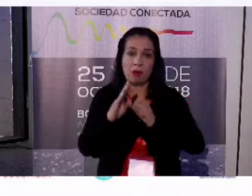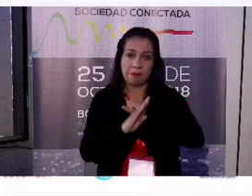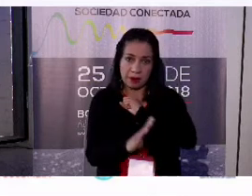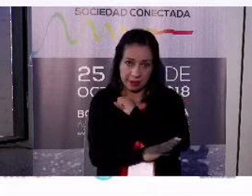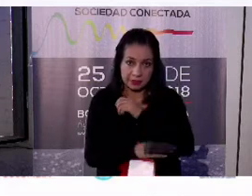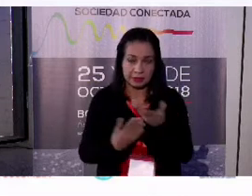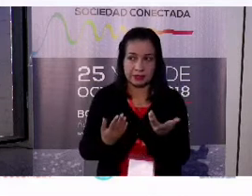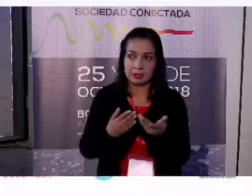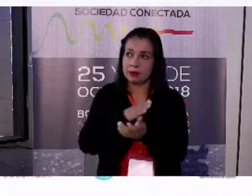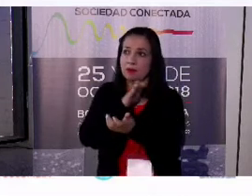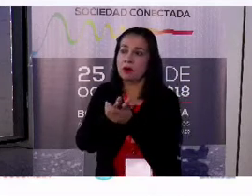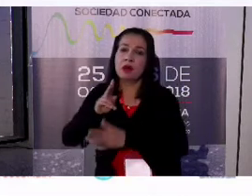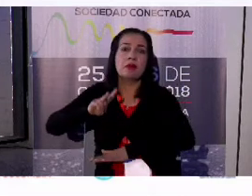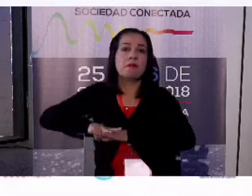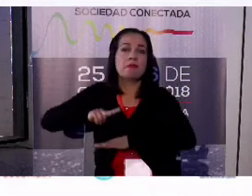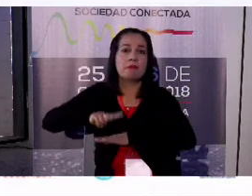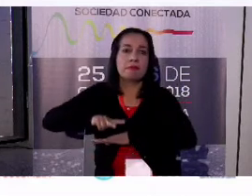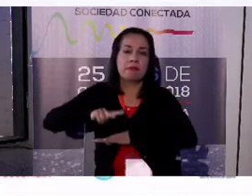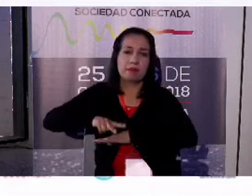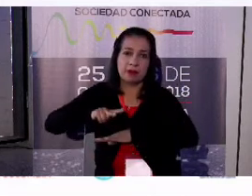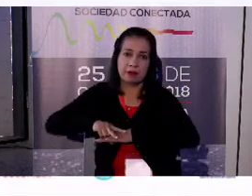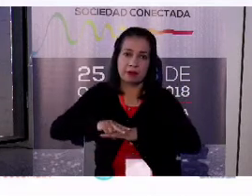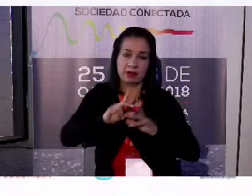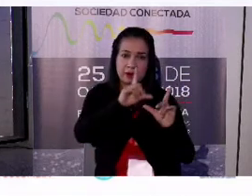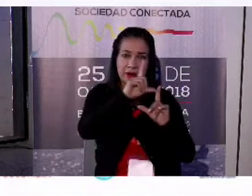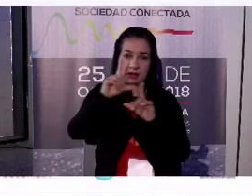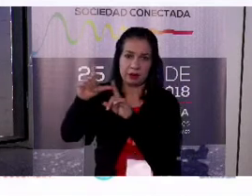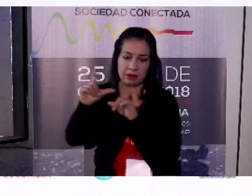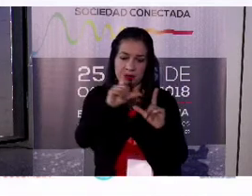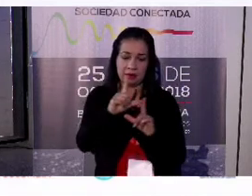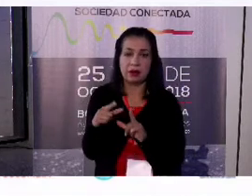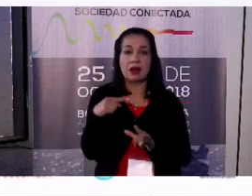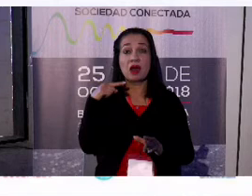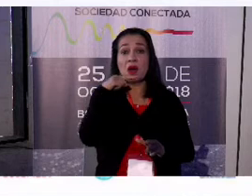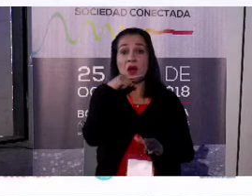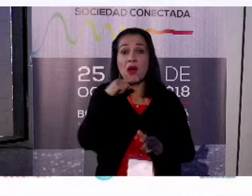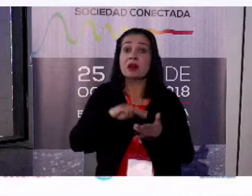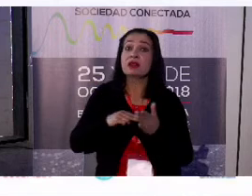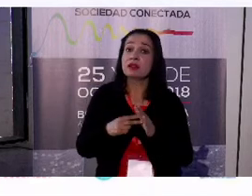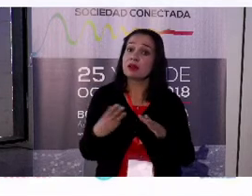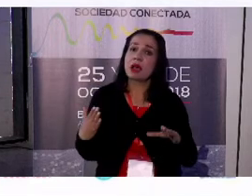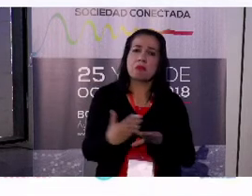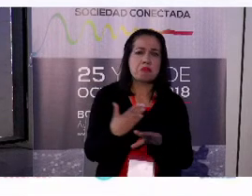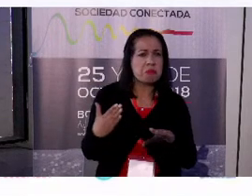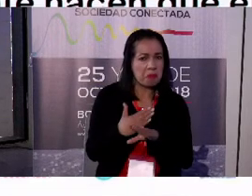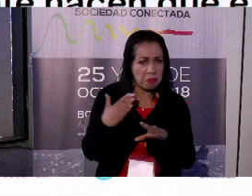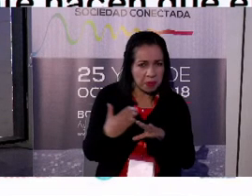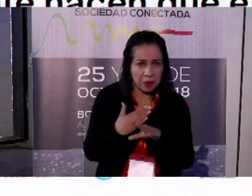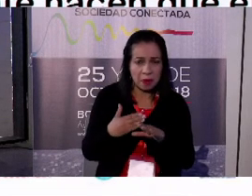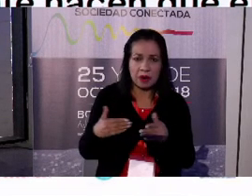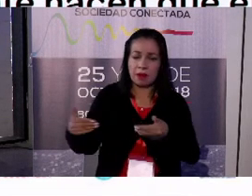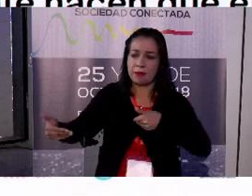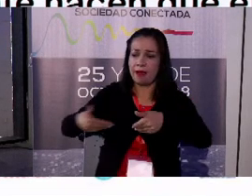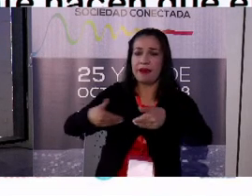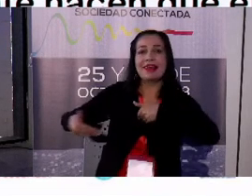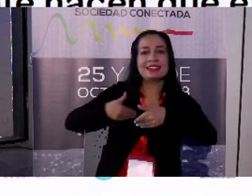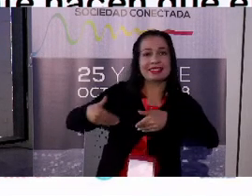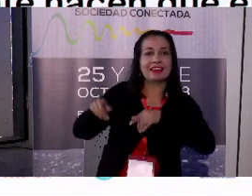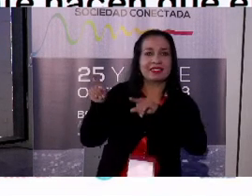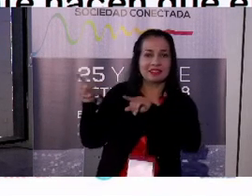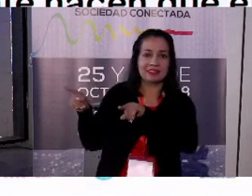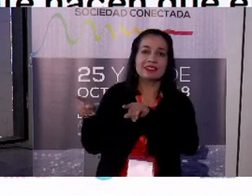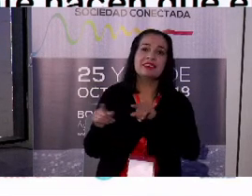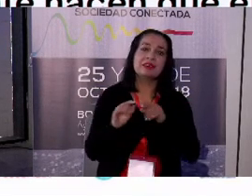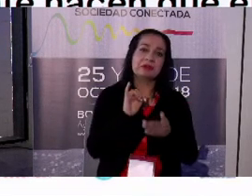Paraguay s todos las letras rojas son problemas que se presentan esas licitaciones ya podrán consultar